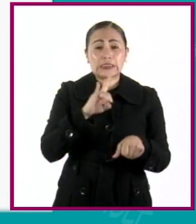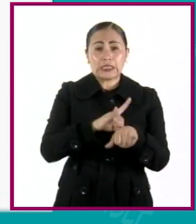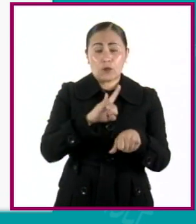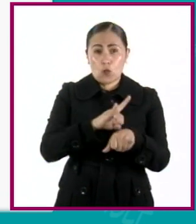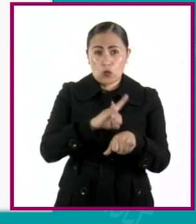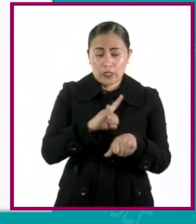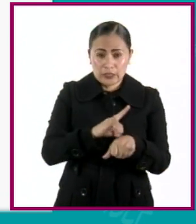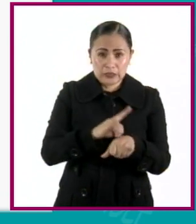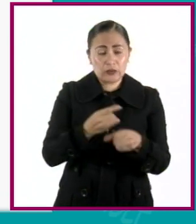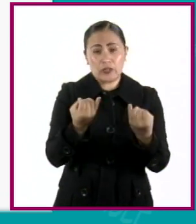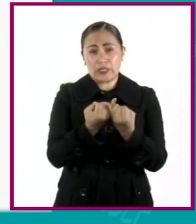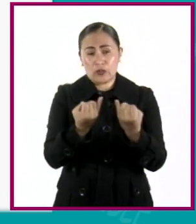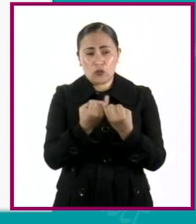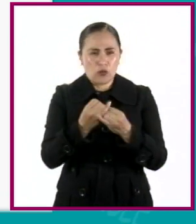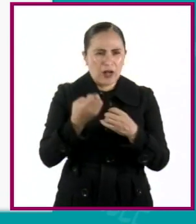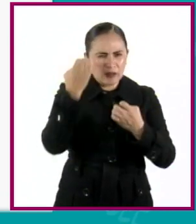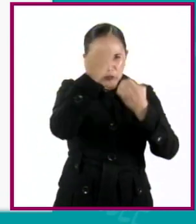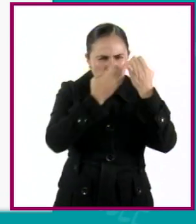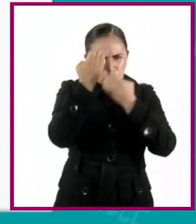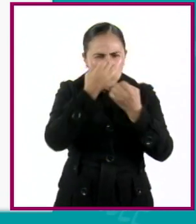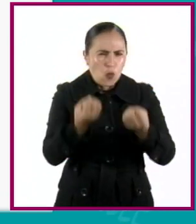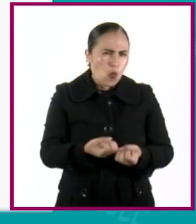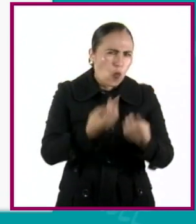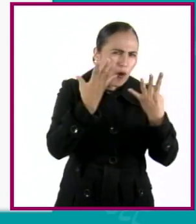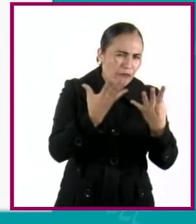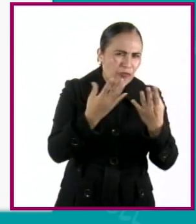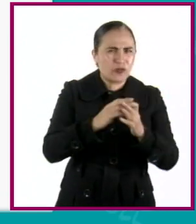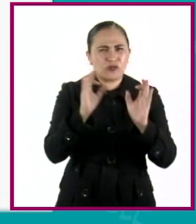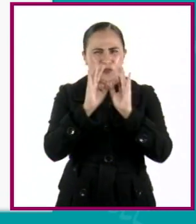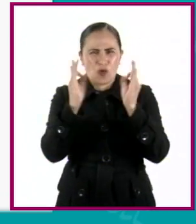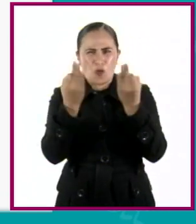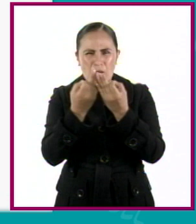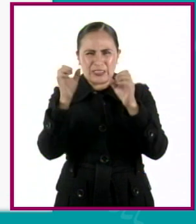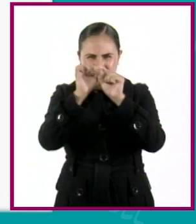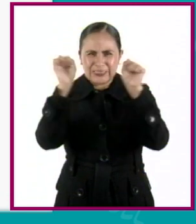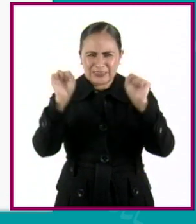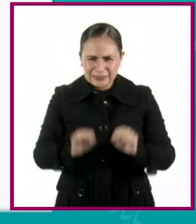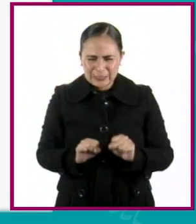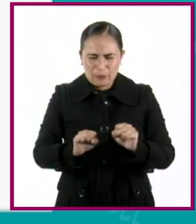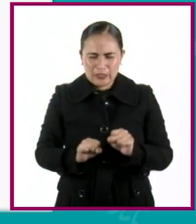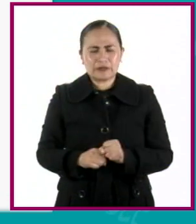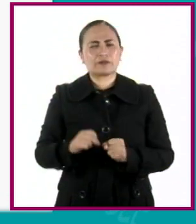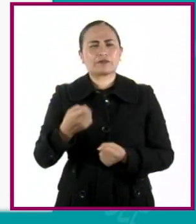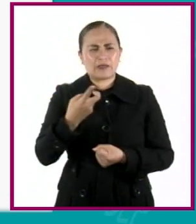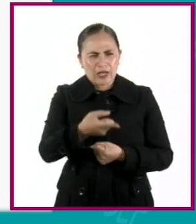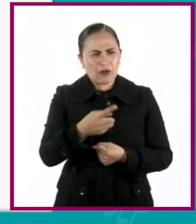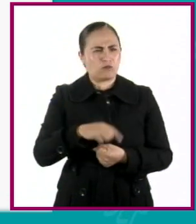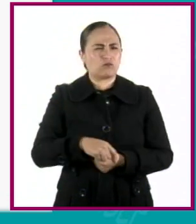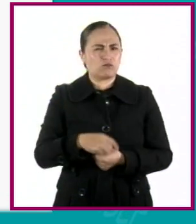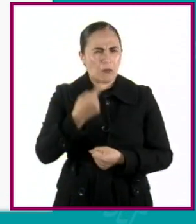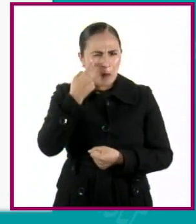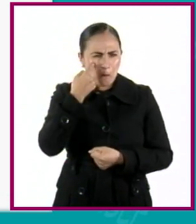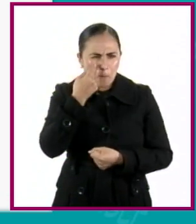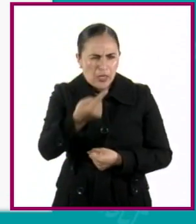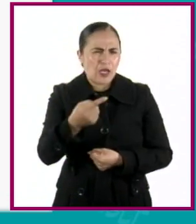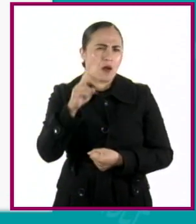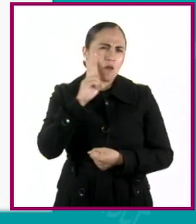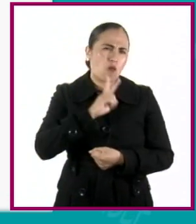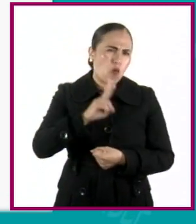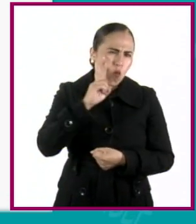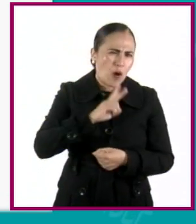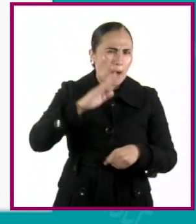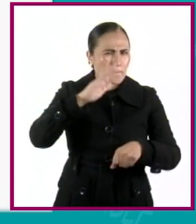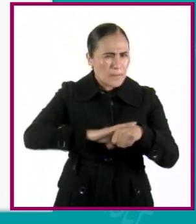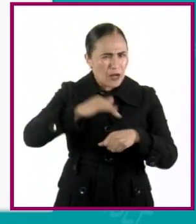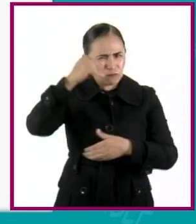análisis cuantitativo de modelos de sistemas se utilizan para probar y ampliar los conocimientos